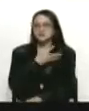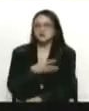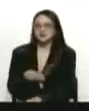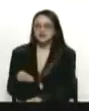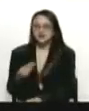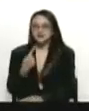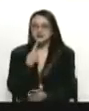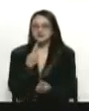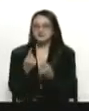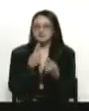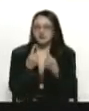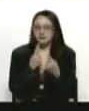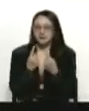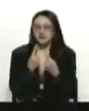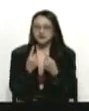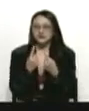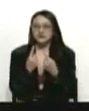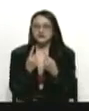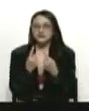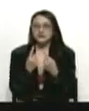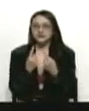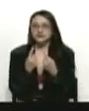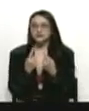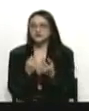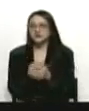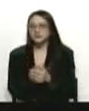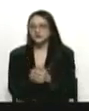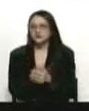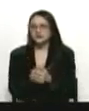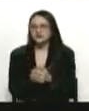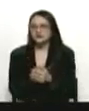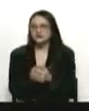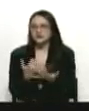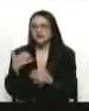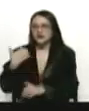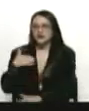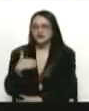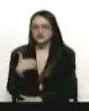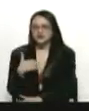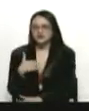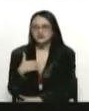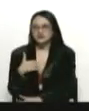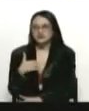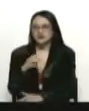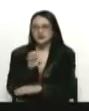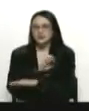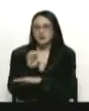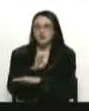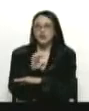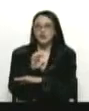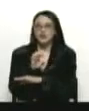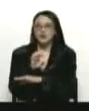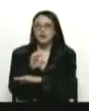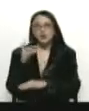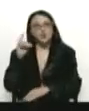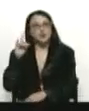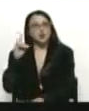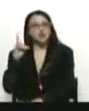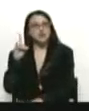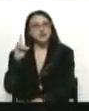pizarra, a esta travesura radial llamada La Pizarra, que sale en Radio 10 en la Argentina, en Radio Pichincha en el Ecuador, en Patria Nueva en Bolivia, en Sin